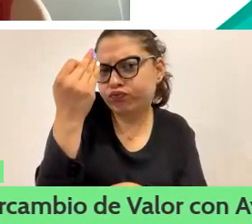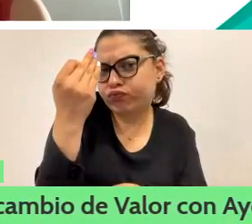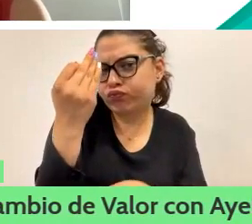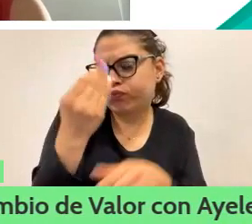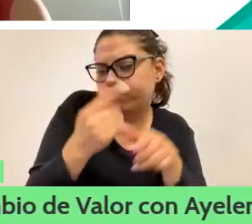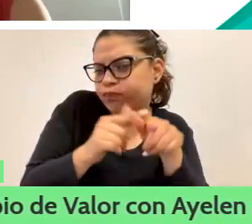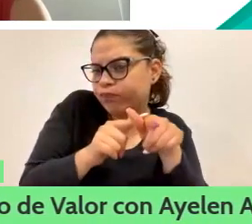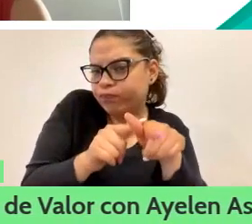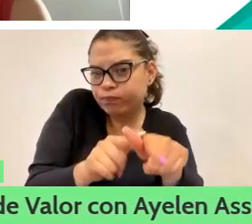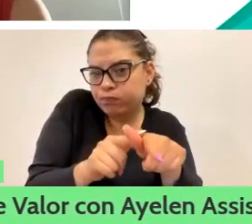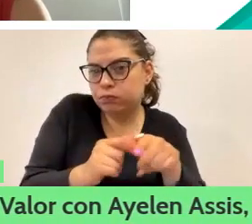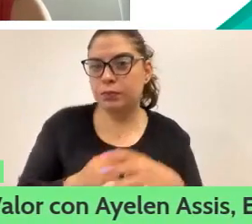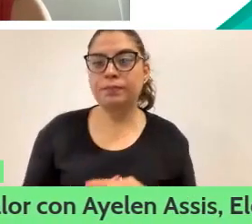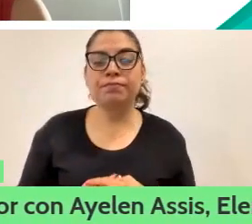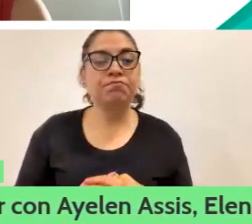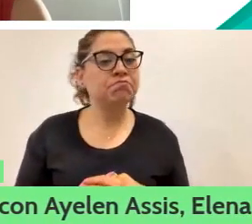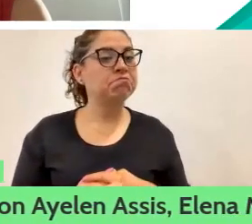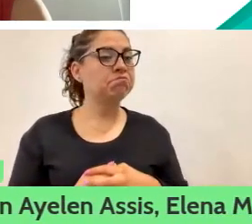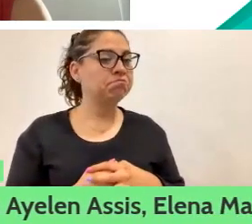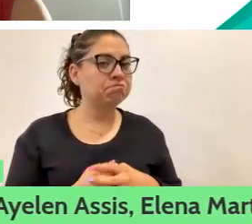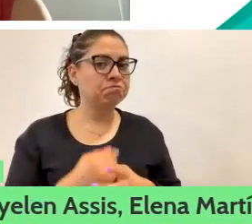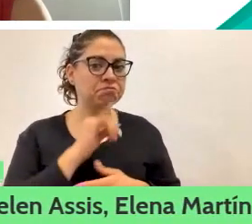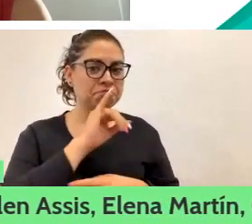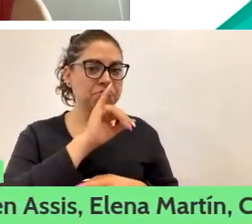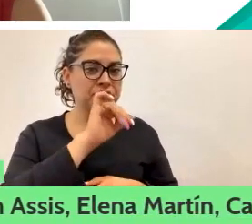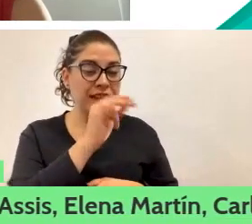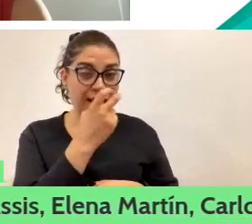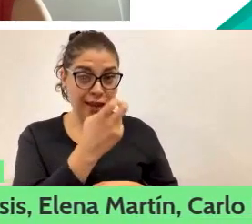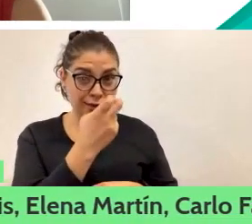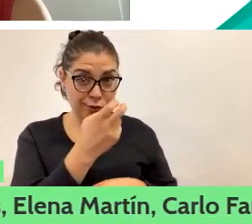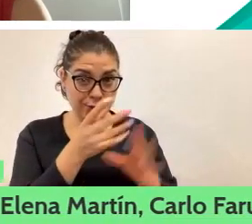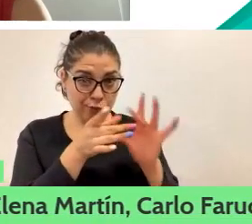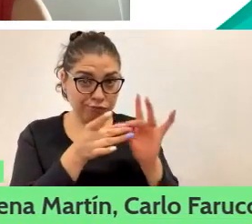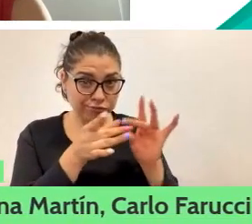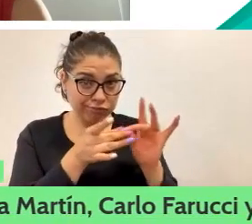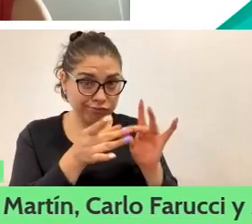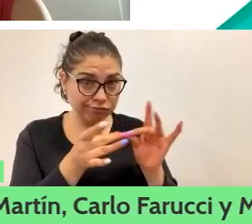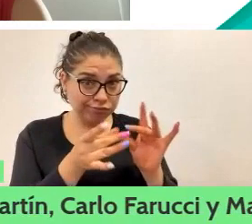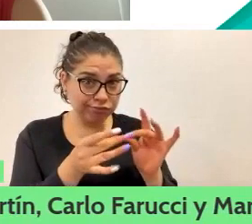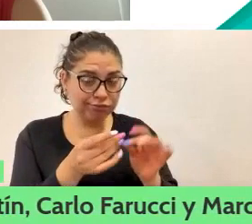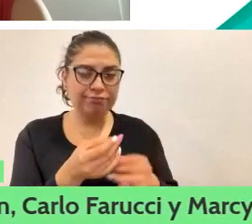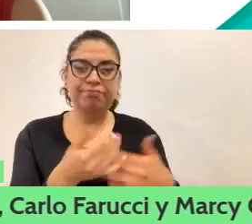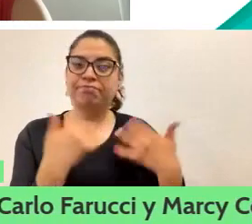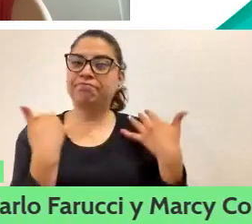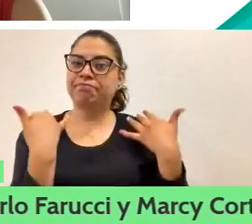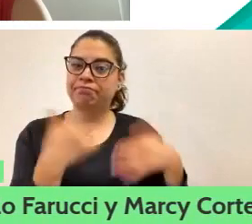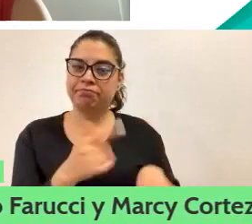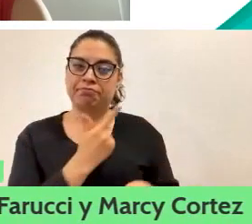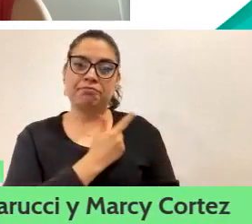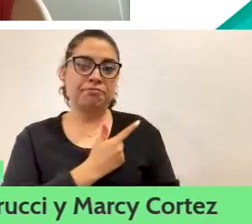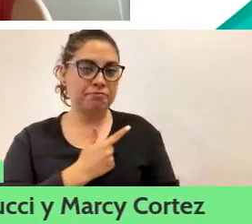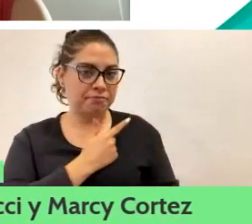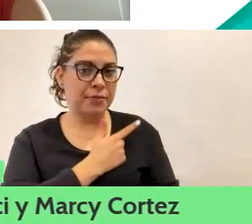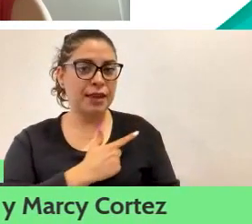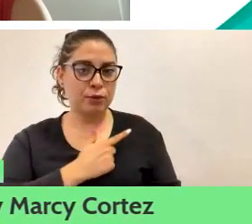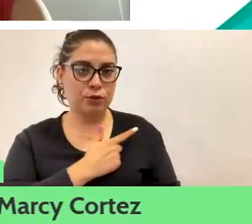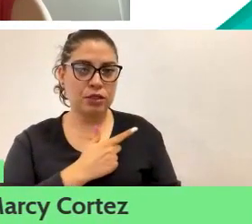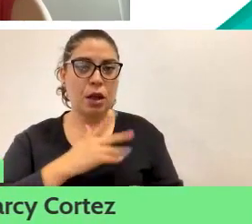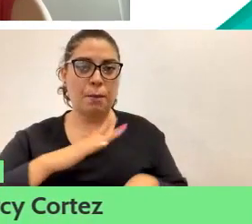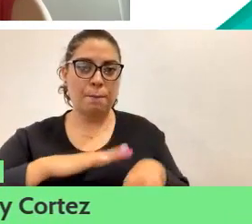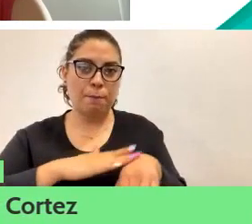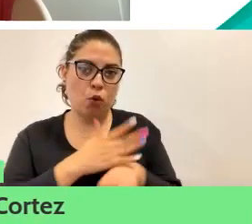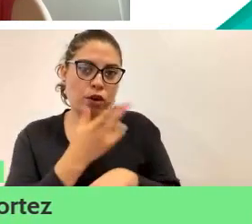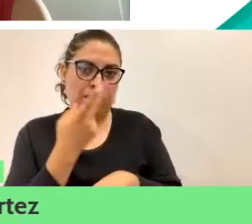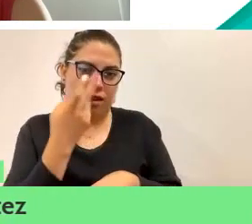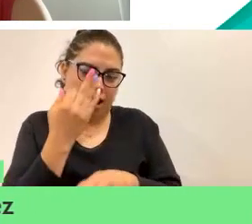Me encanta lo que decís, Ayelén, porque nos lleva a una de las cosas que estamos hablando acá, mostrando los diferentes